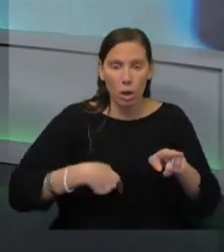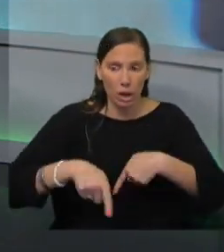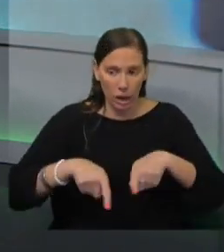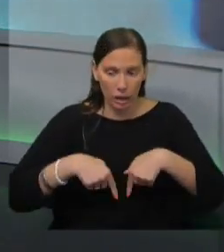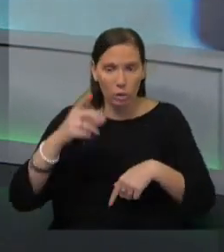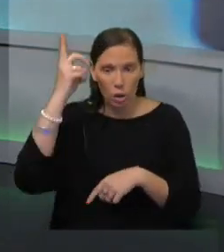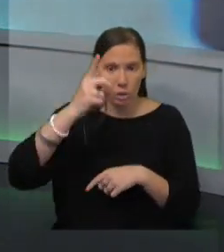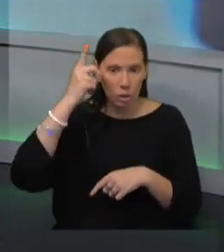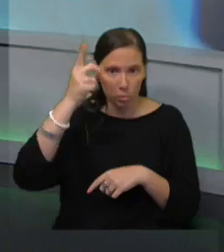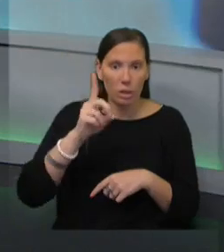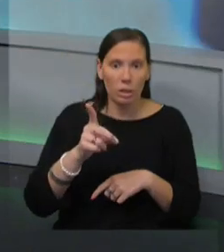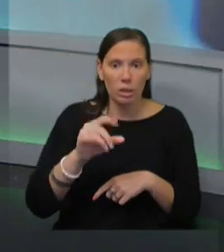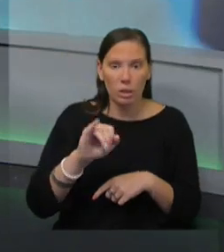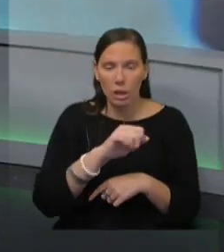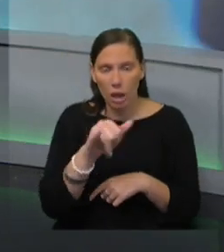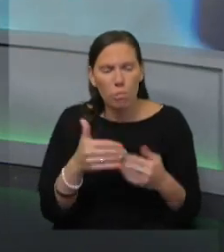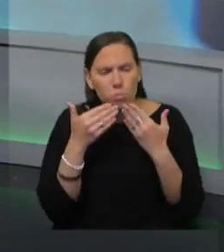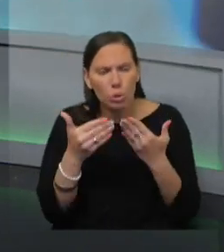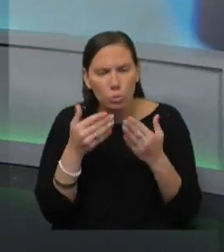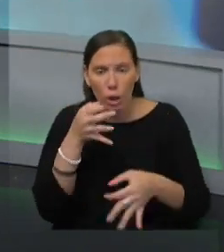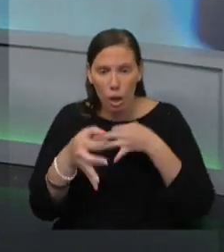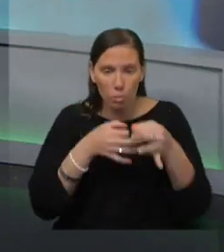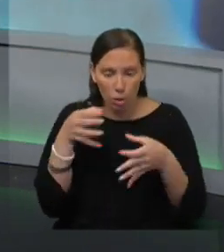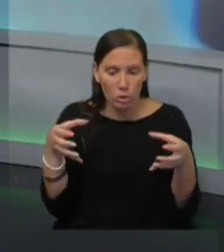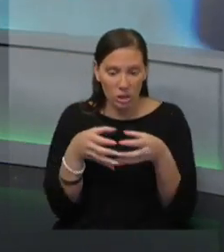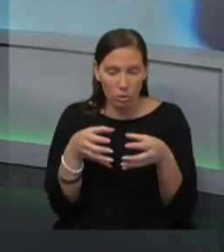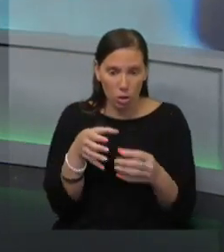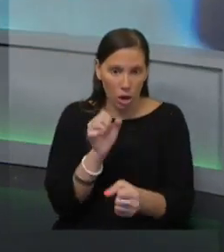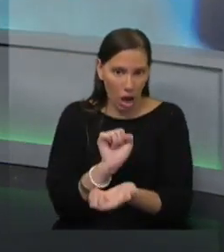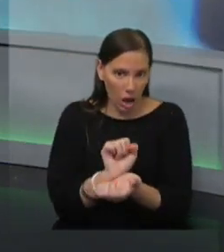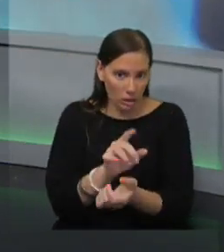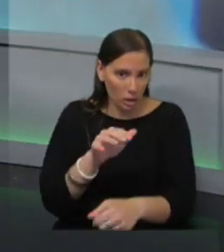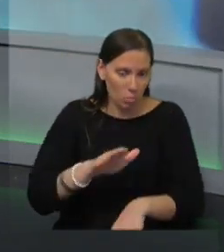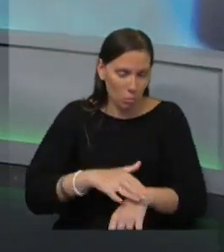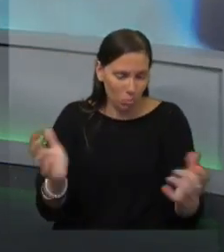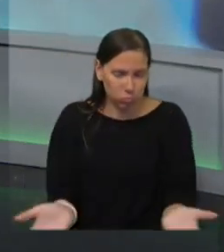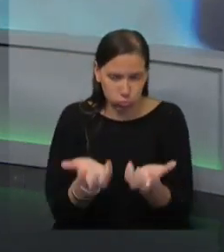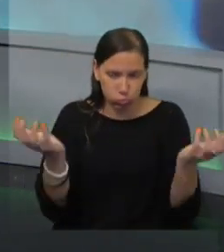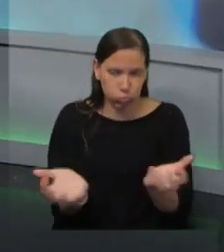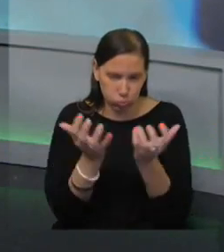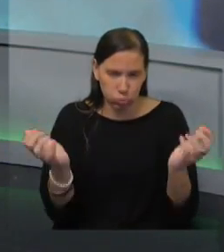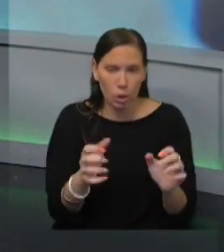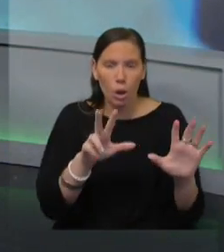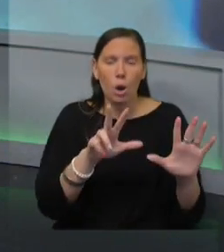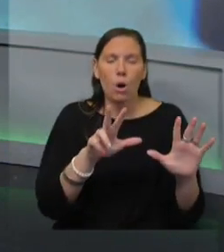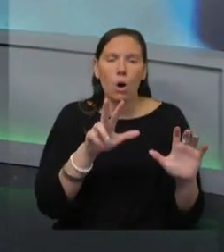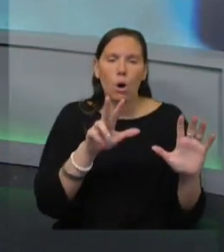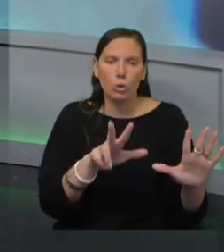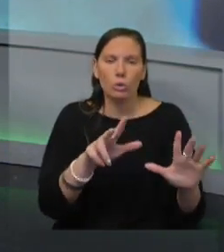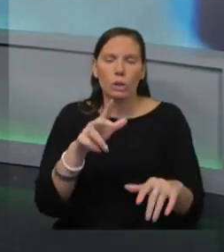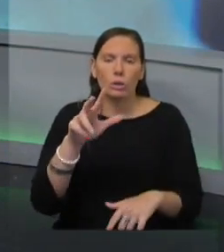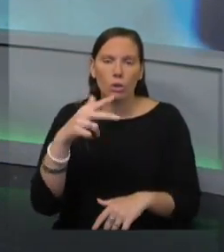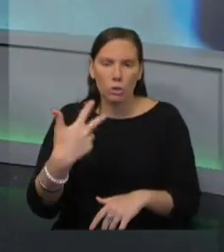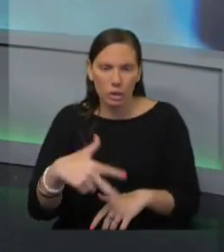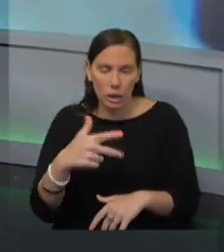diputada betiana Díaz interpelante explicó que en el sector de la cárcel donde sucedió el incendio había 813 personas en un